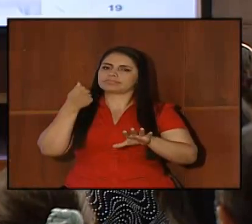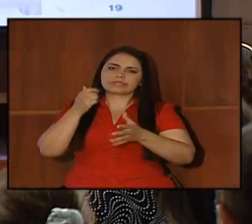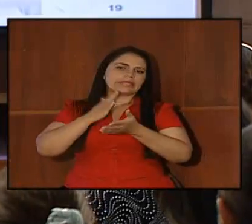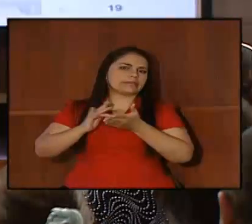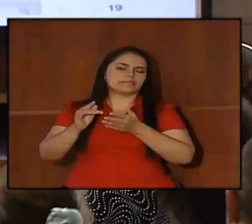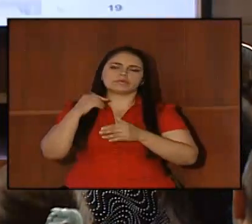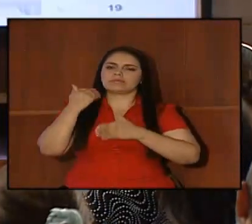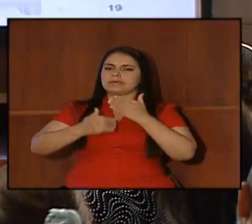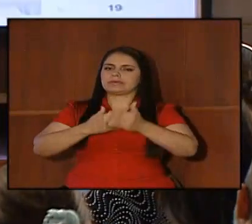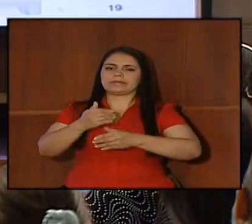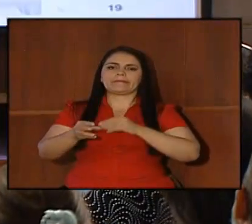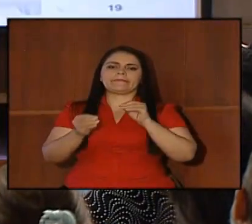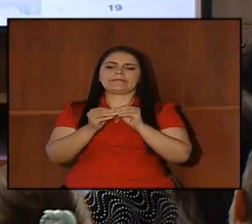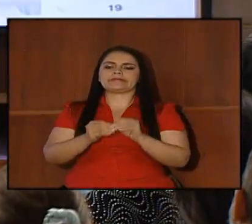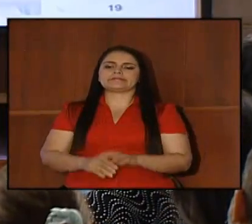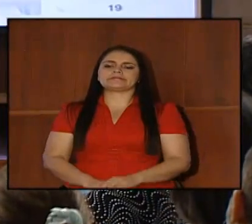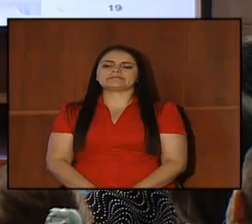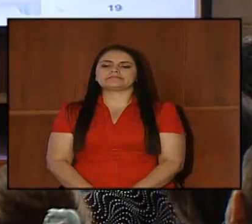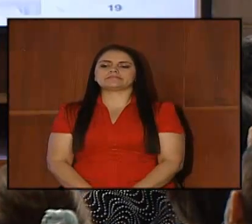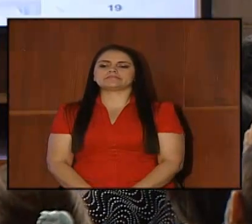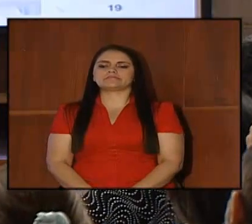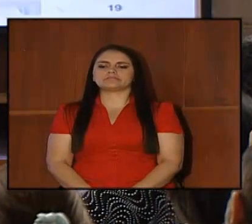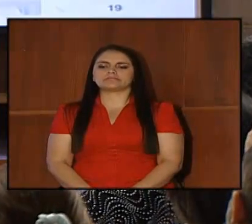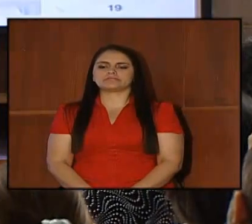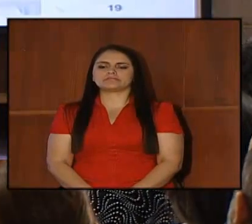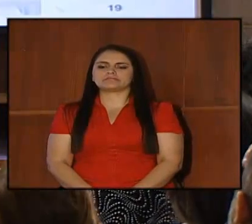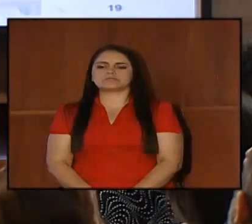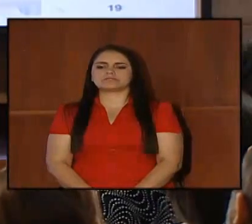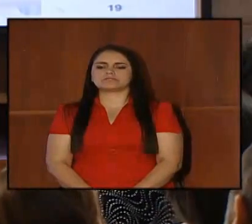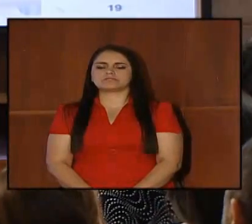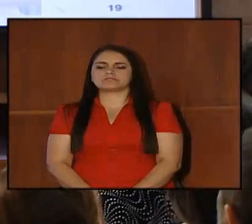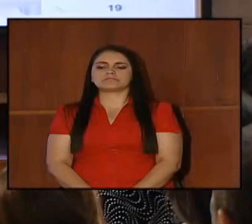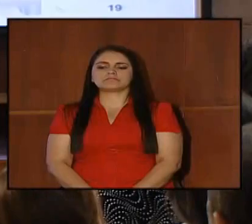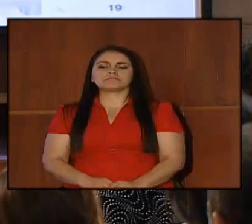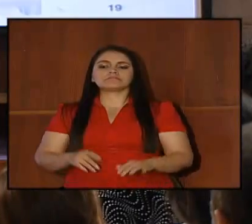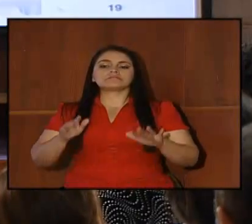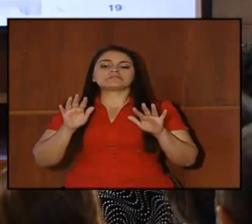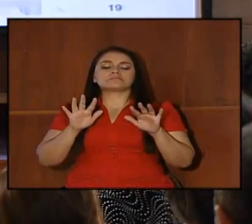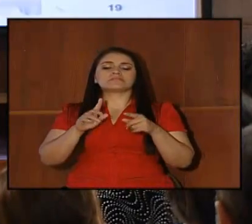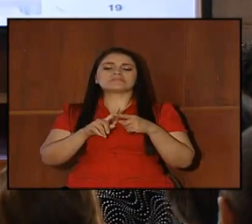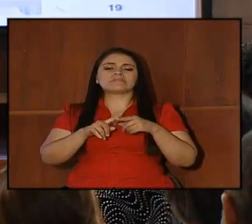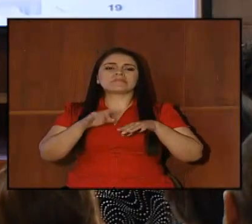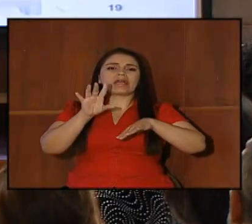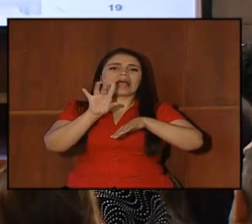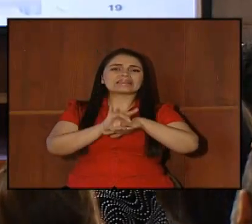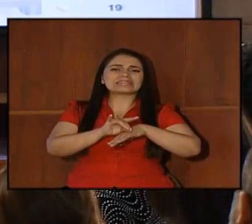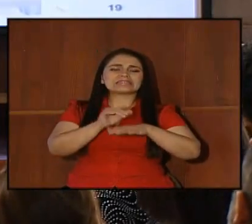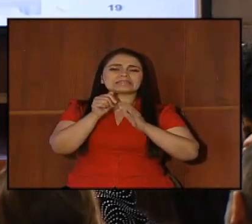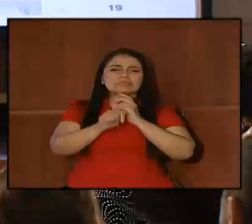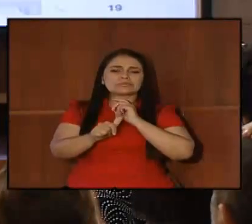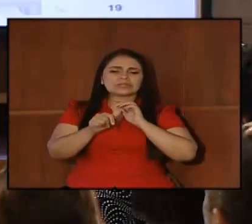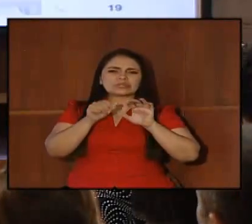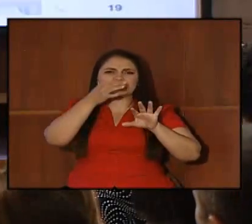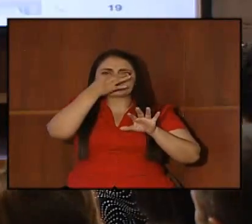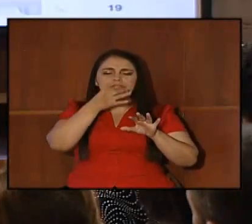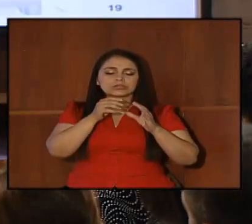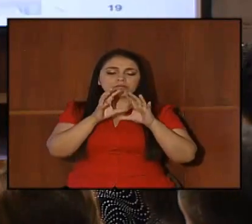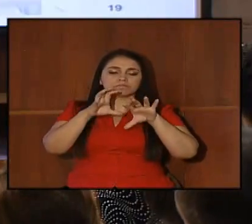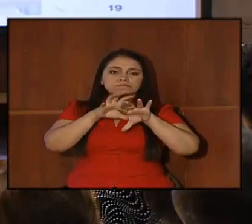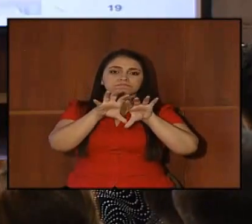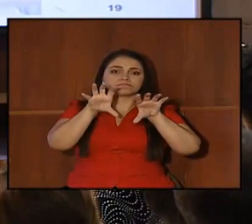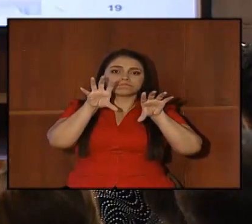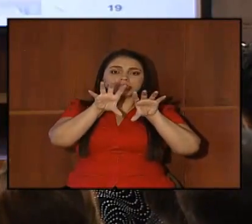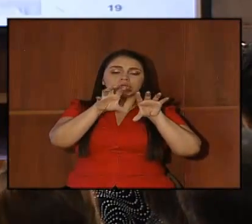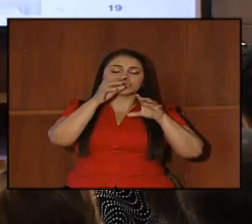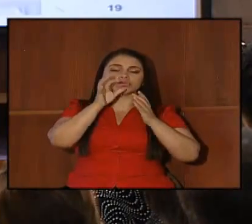¿cierto? Toca cambiarla antes, siempre a necesidad, porque cuando se dejan estos apósitos o estas gasas sucias, ¿qué va a favorecer?